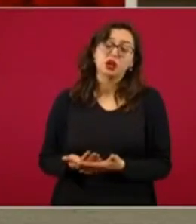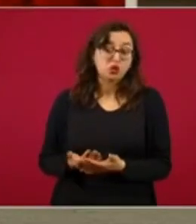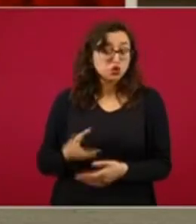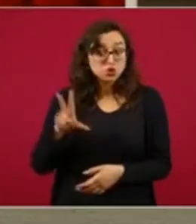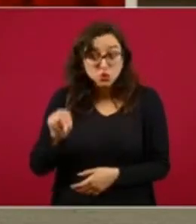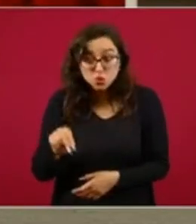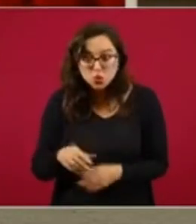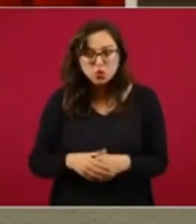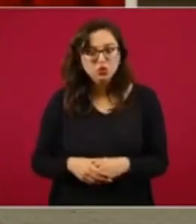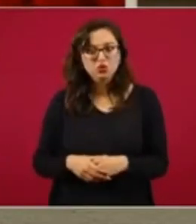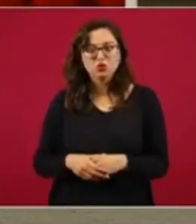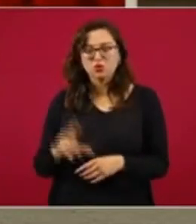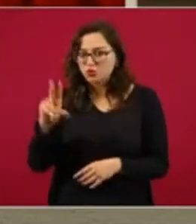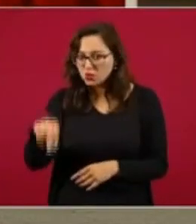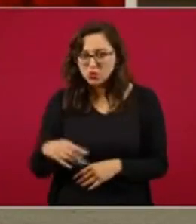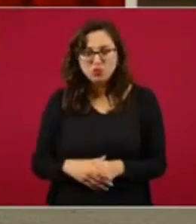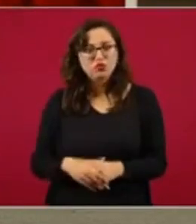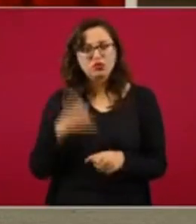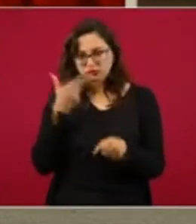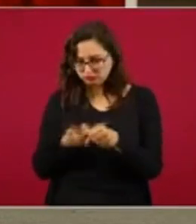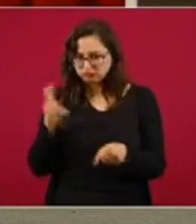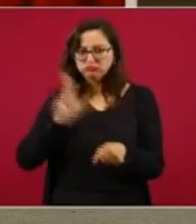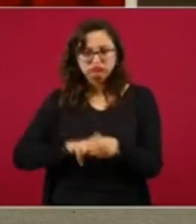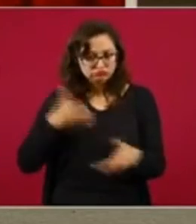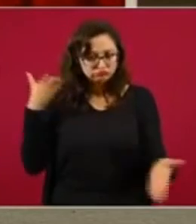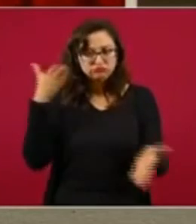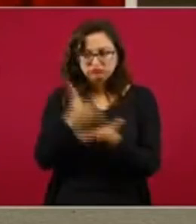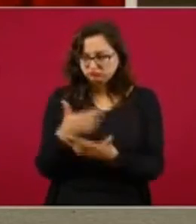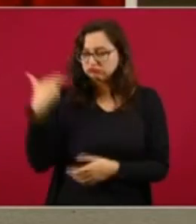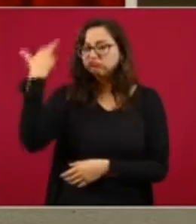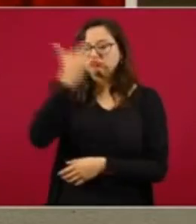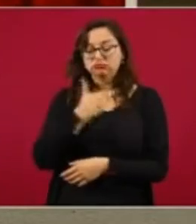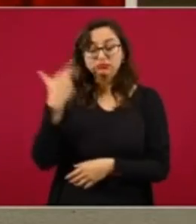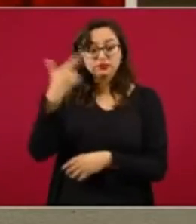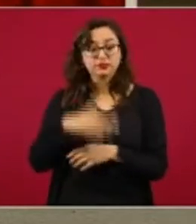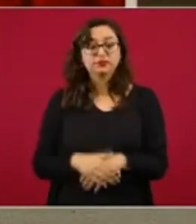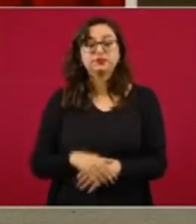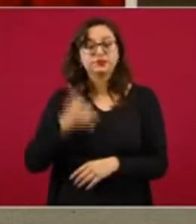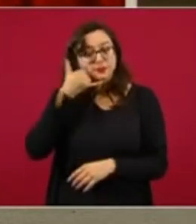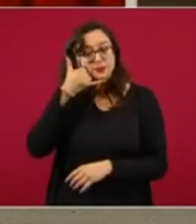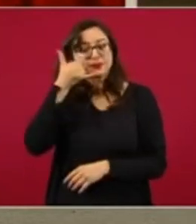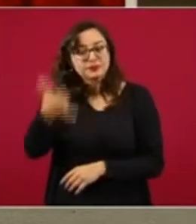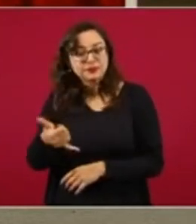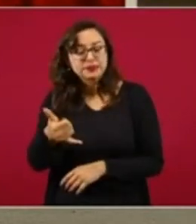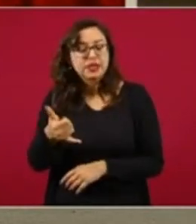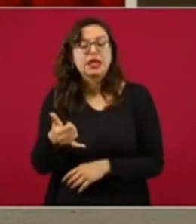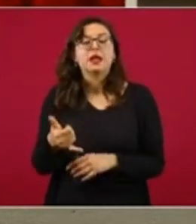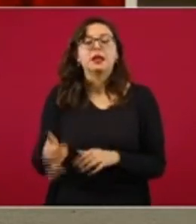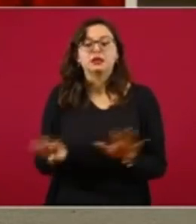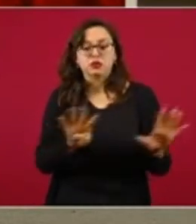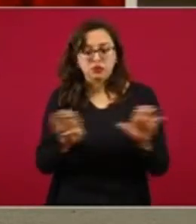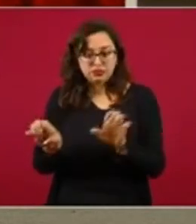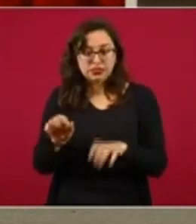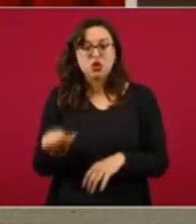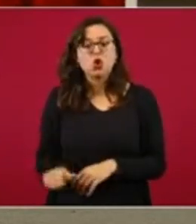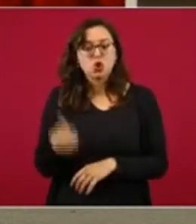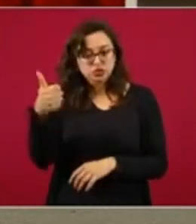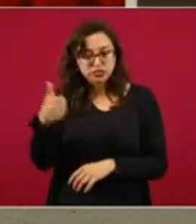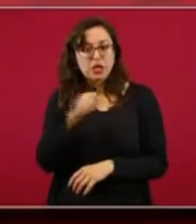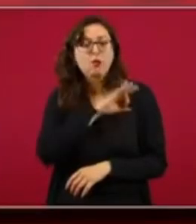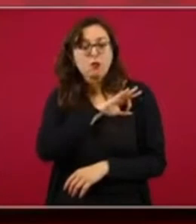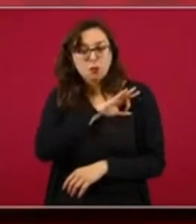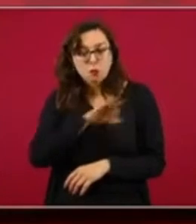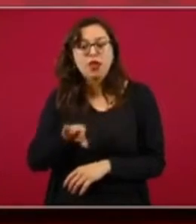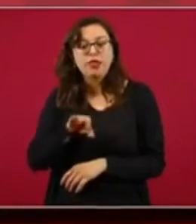no se esperen, acudan a una valoración médica. En México, llamen al 911, donde se les puede orientar